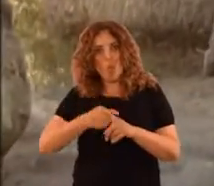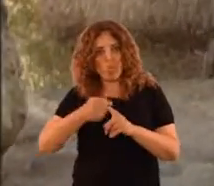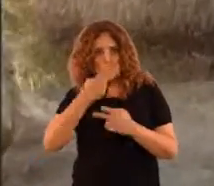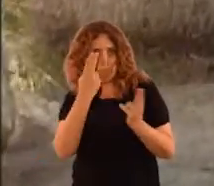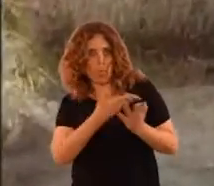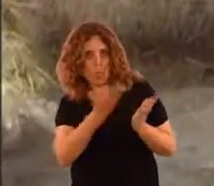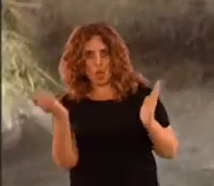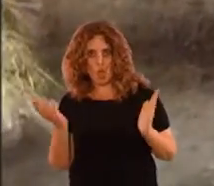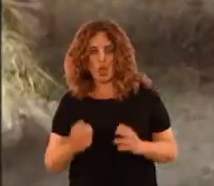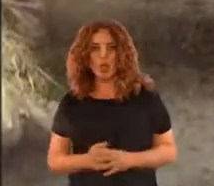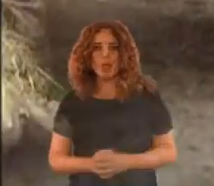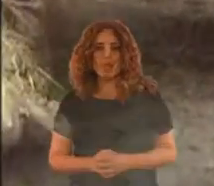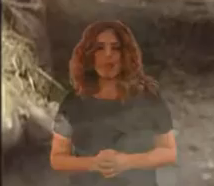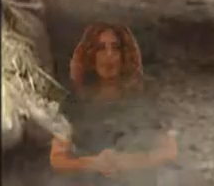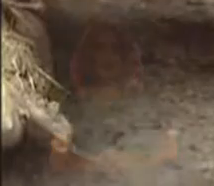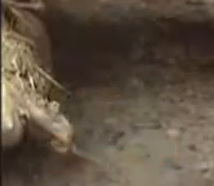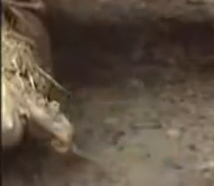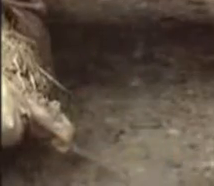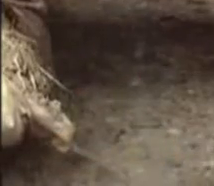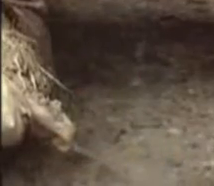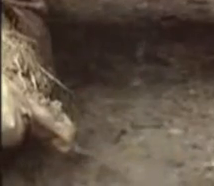uso público.